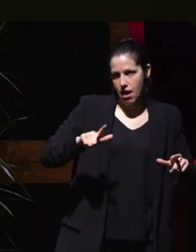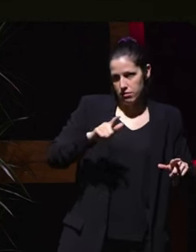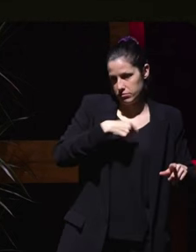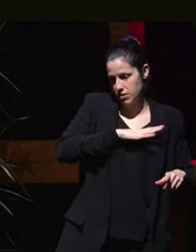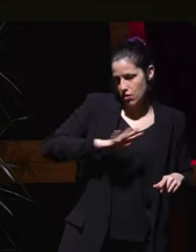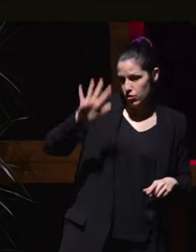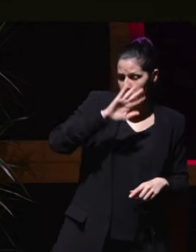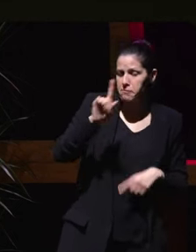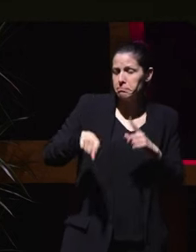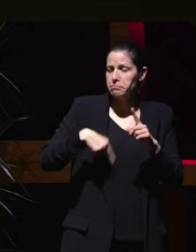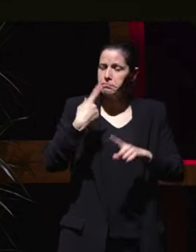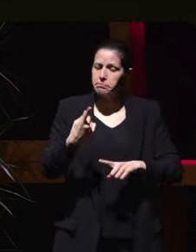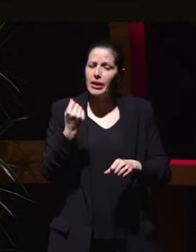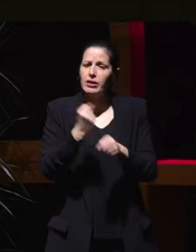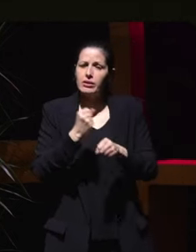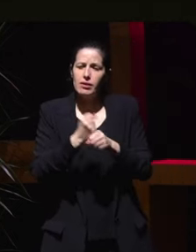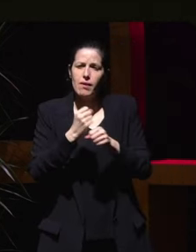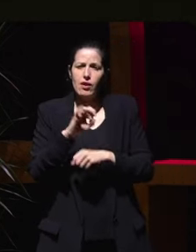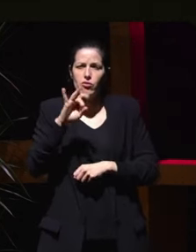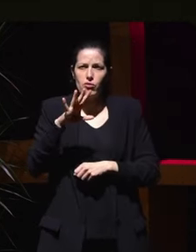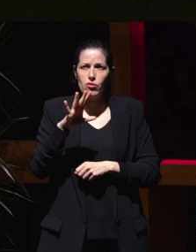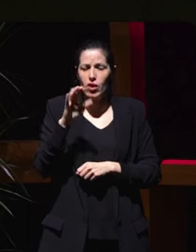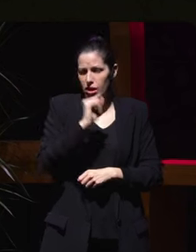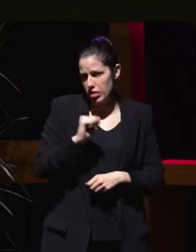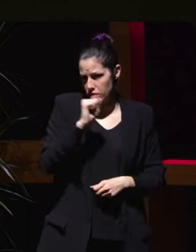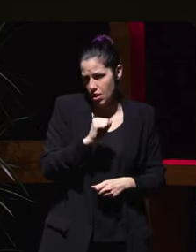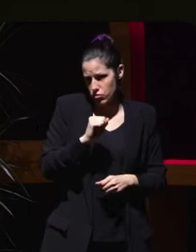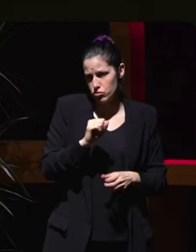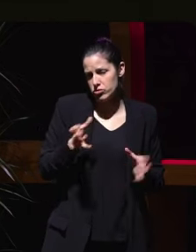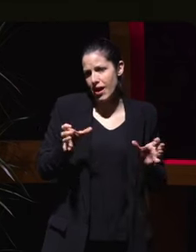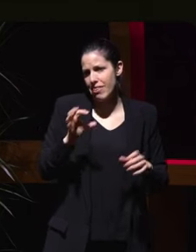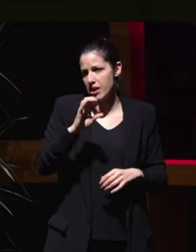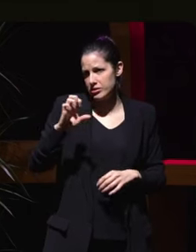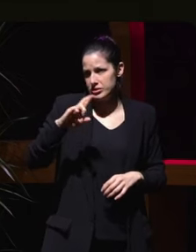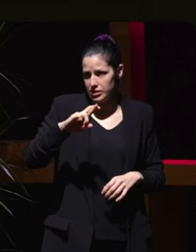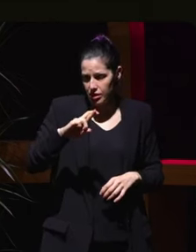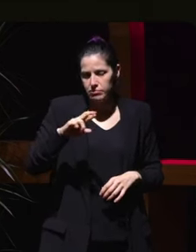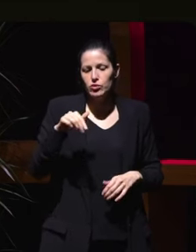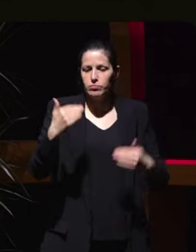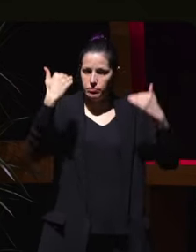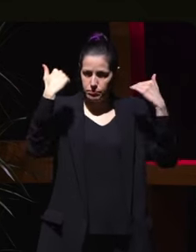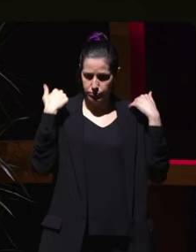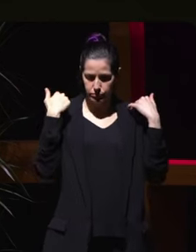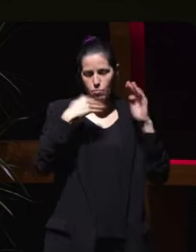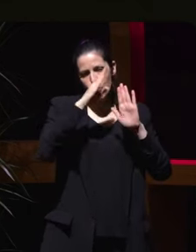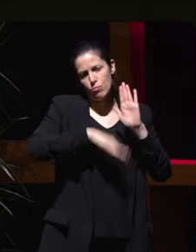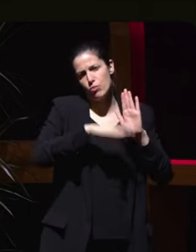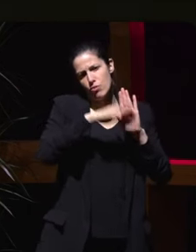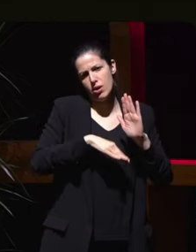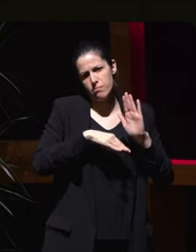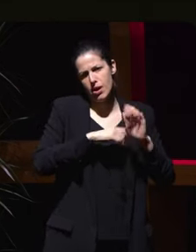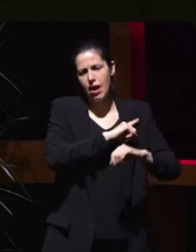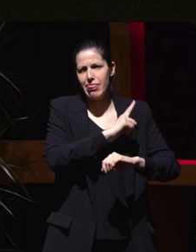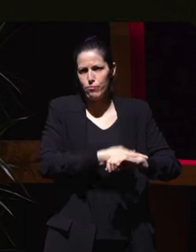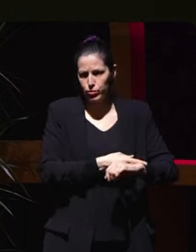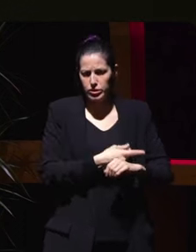anos, traballando, como dicíamos, pois en informativos, facendo un pouco de todo, pero encárgome do programa de deportes, do SER Deportivos, que